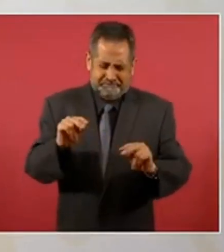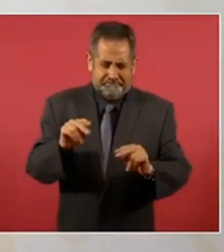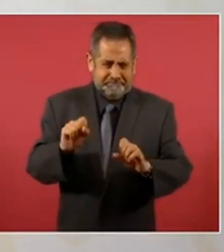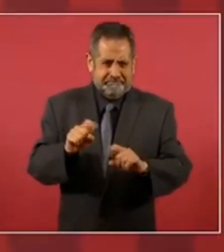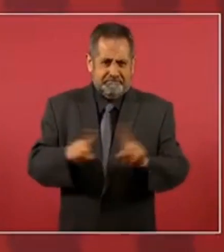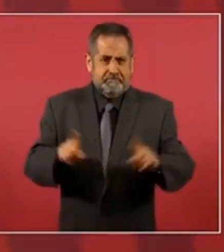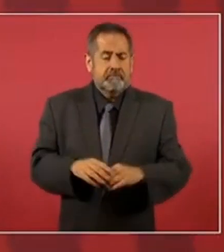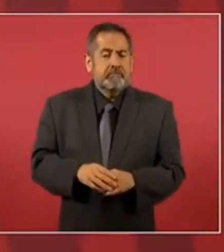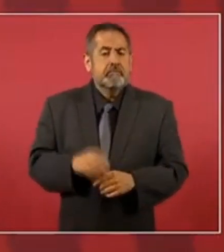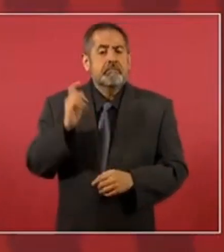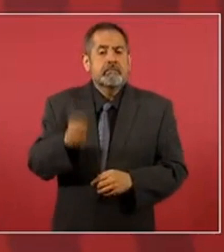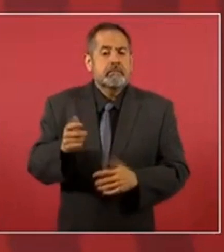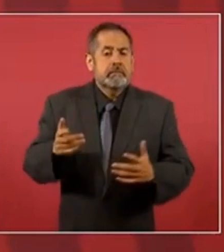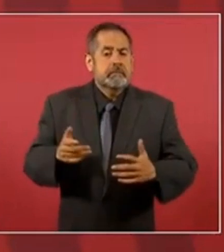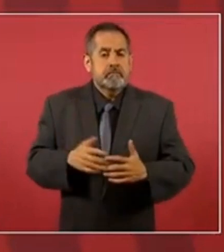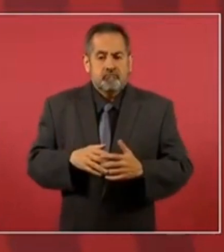Es un movimiento